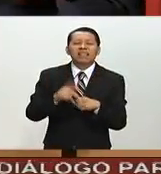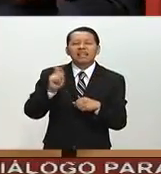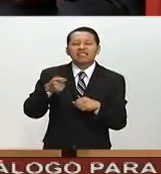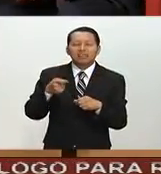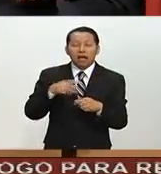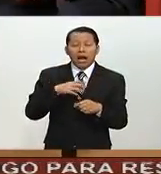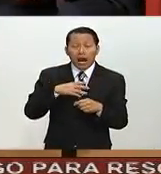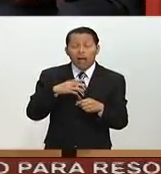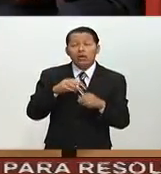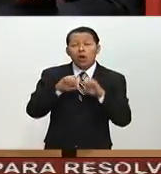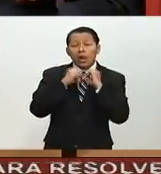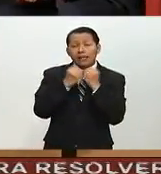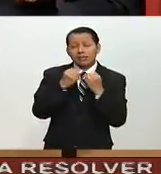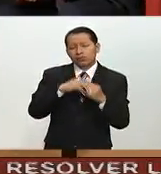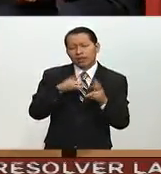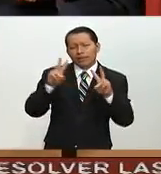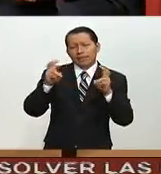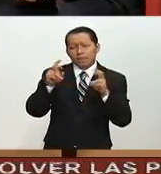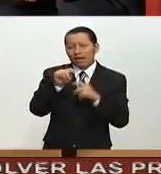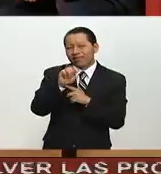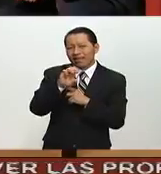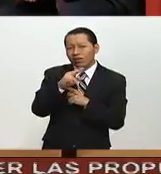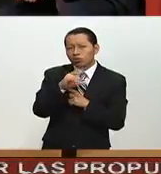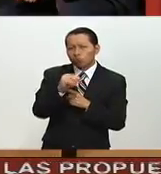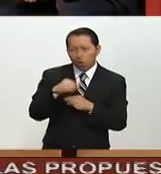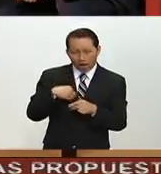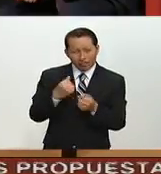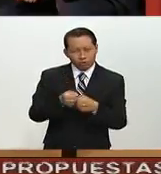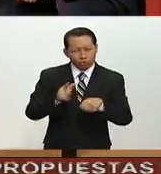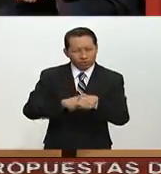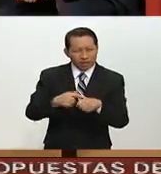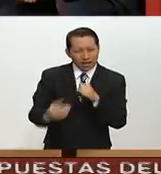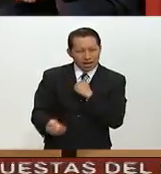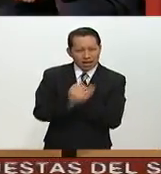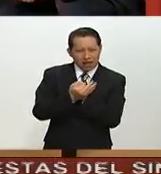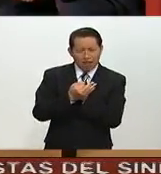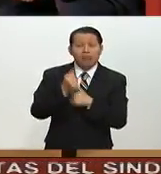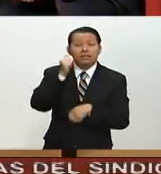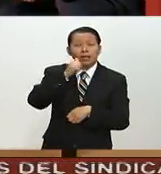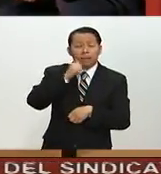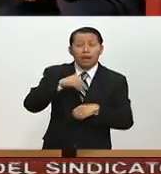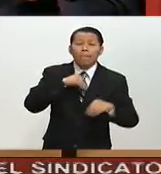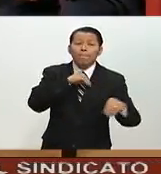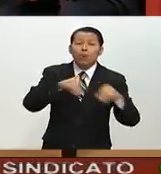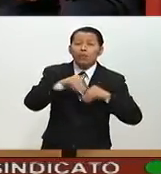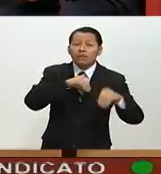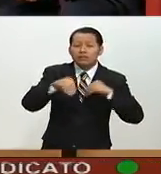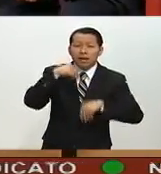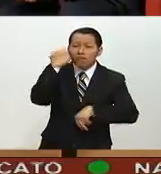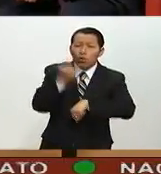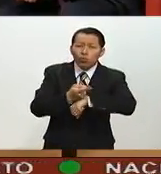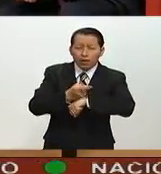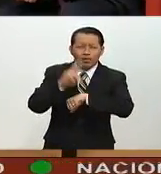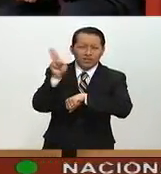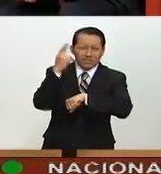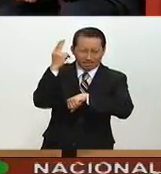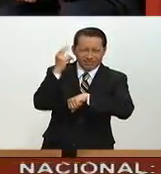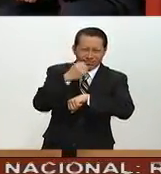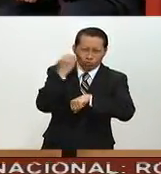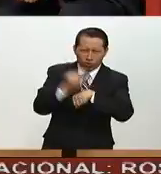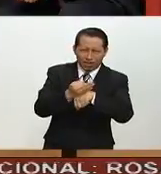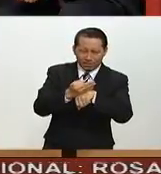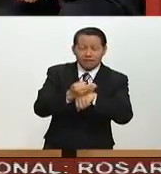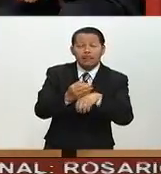que yo le debo toda esta formación de la parte social, moviliza voluntarios universitarios y se van los fines de semana a